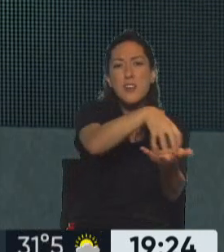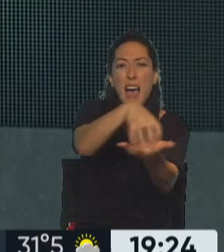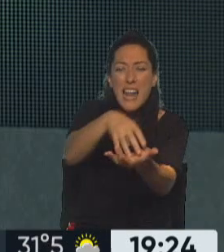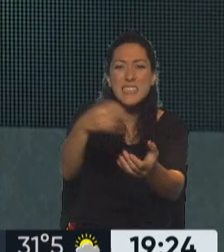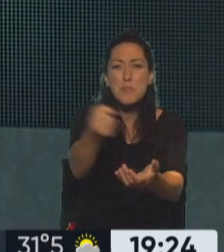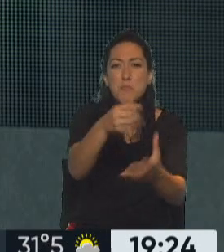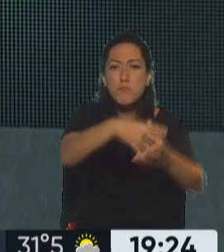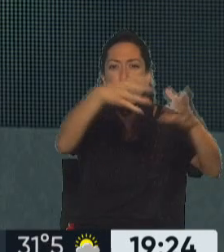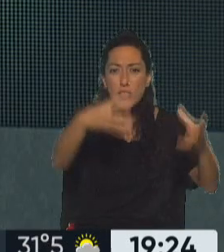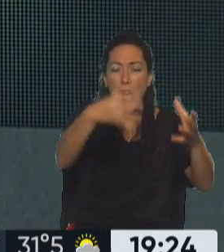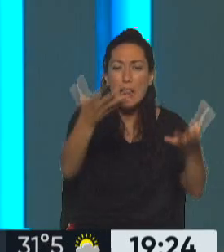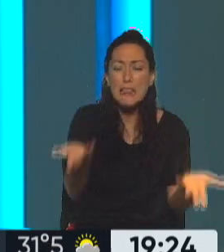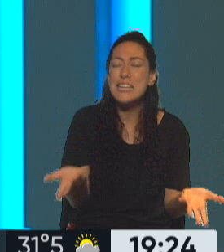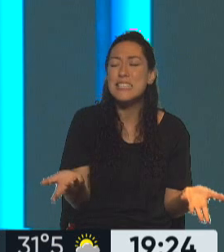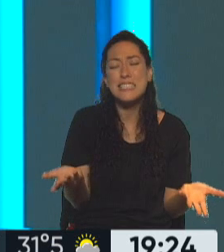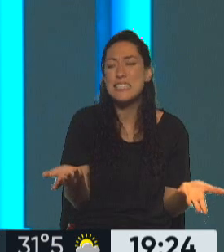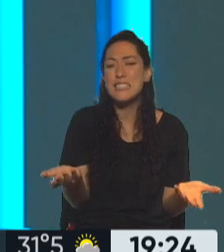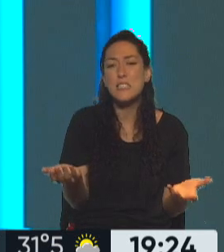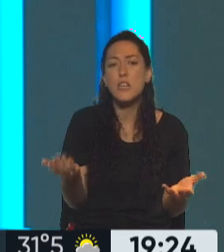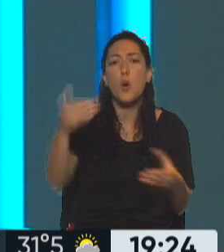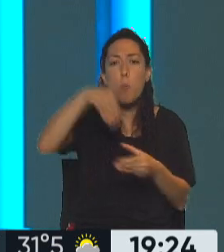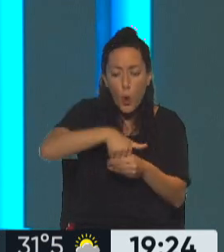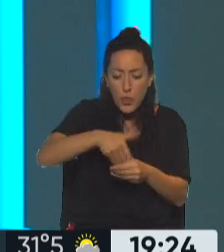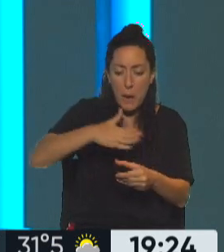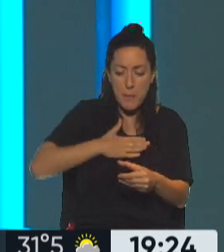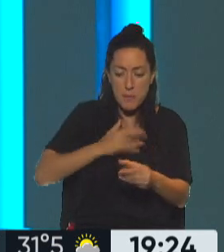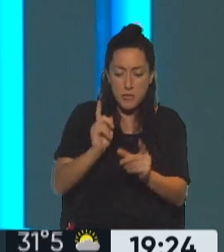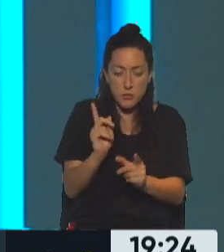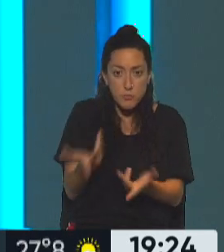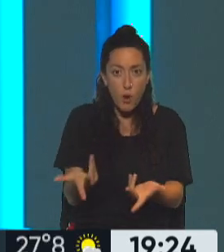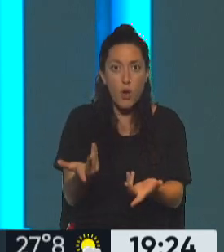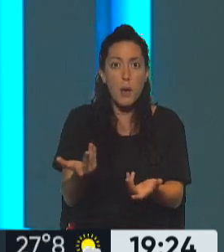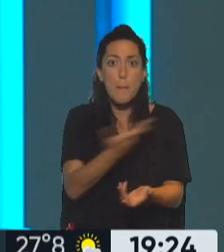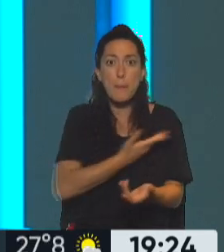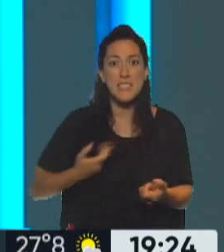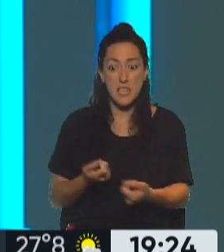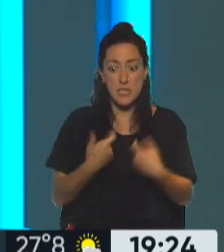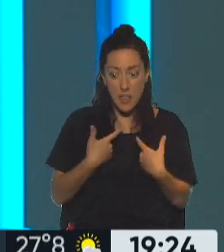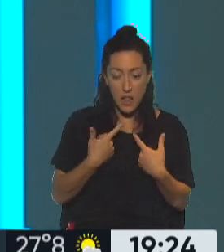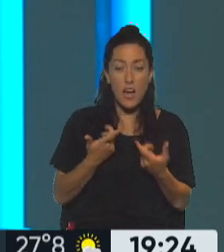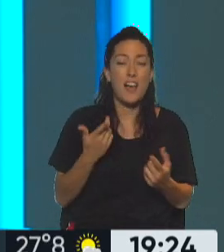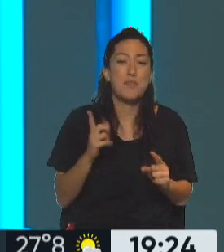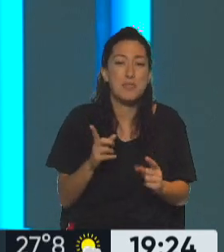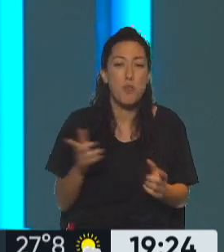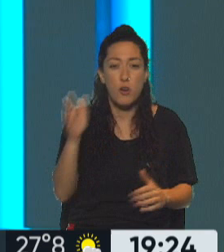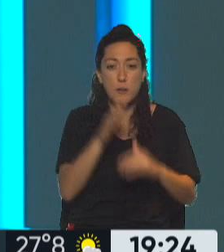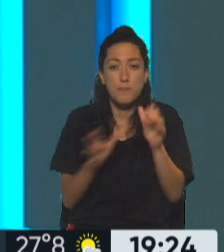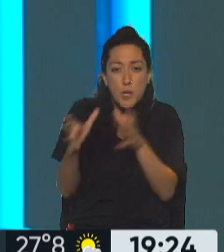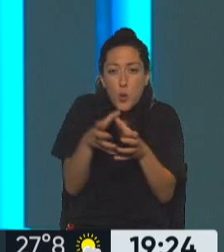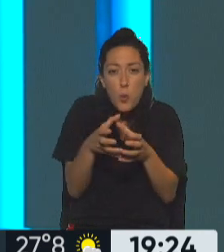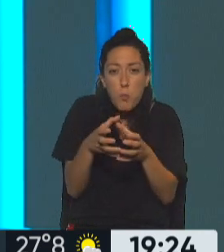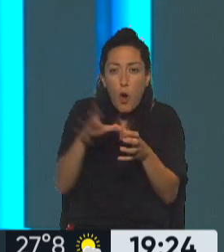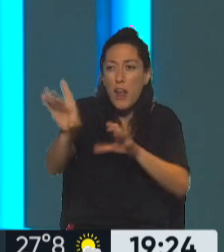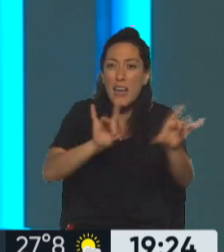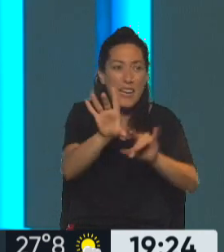bueno digamos se votan a sí mismos se arrojan la presidencia del Consejo con la magistratura armar el consejo de la magistratura